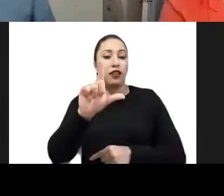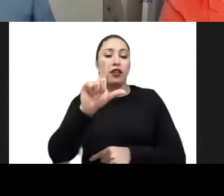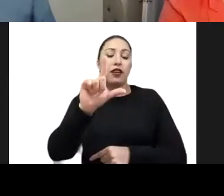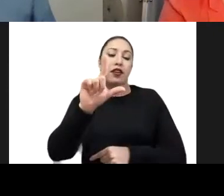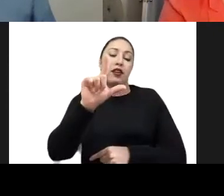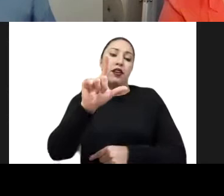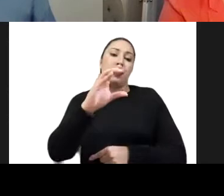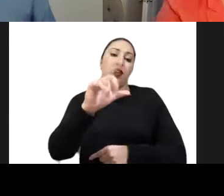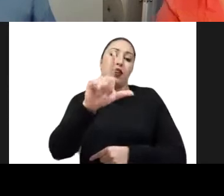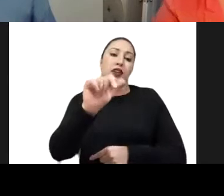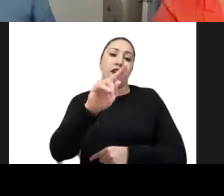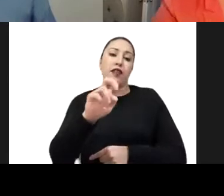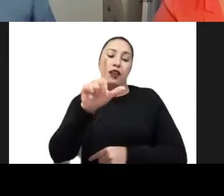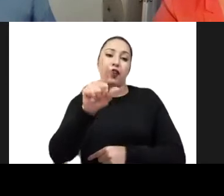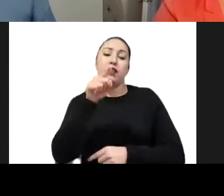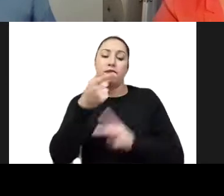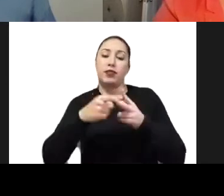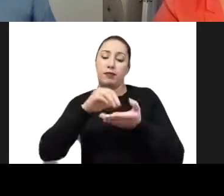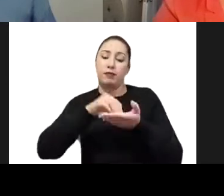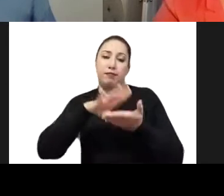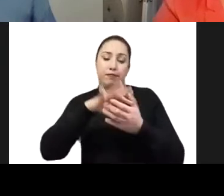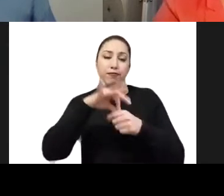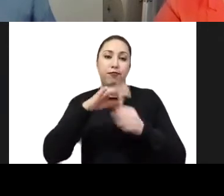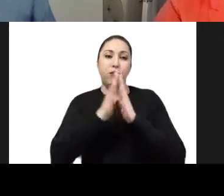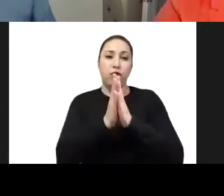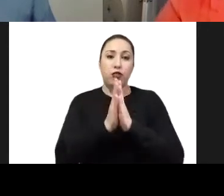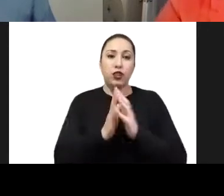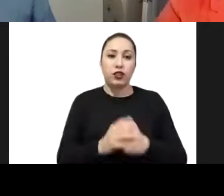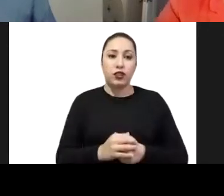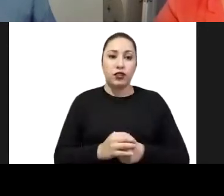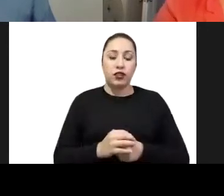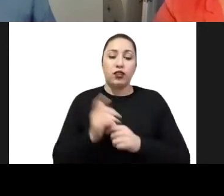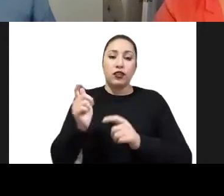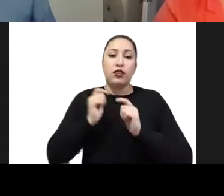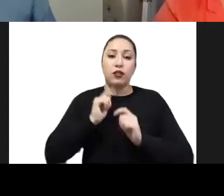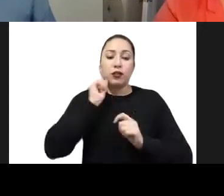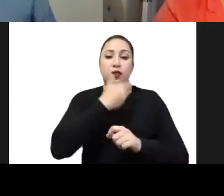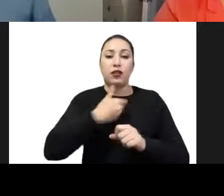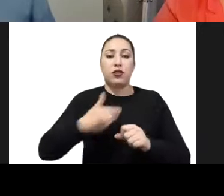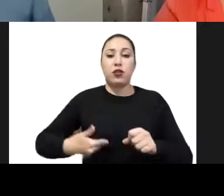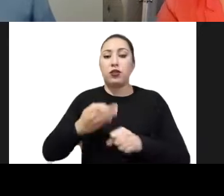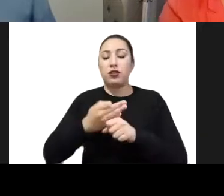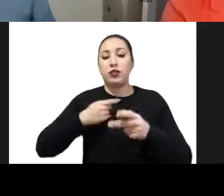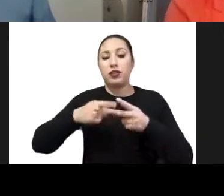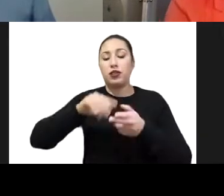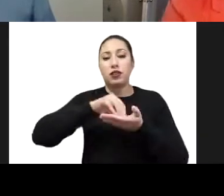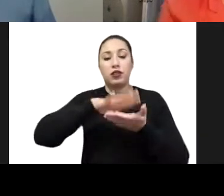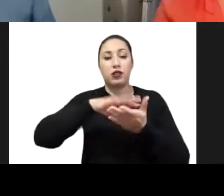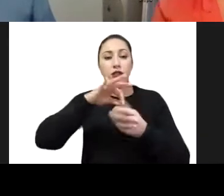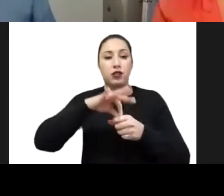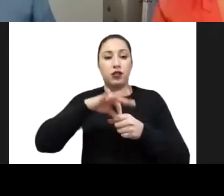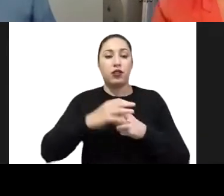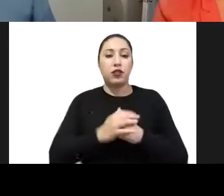secretaría proceda a recoger la votación. Por instrucción de la presidencia se procede a recoger la votación